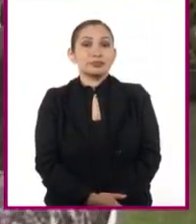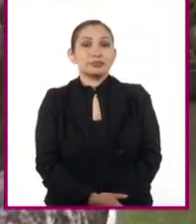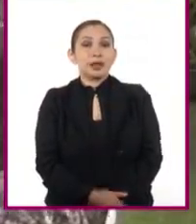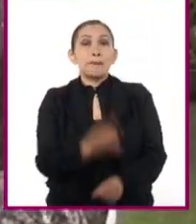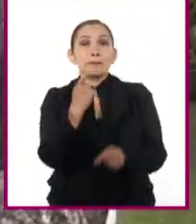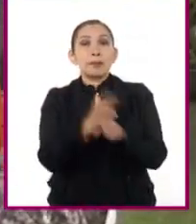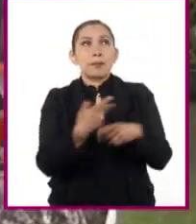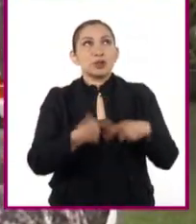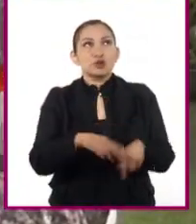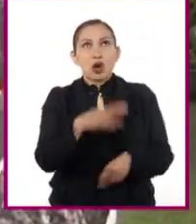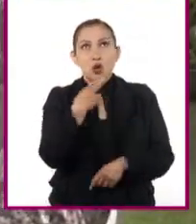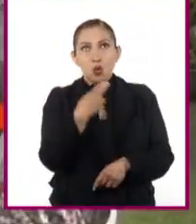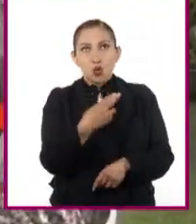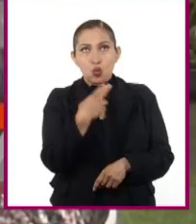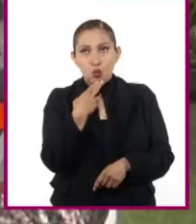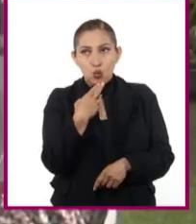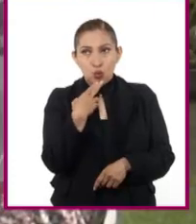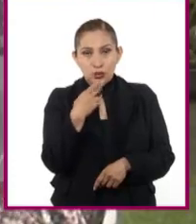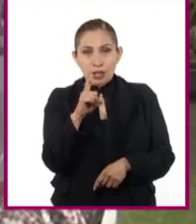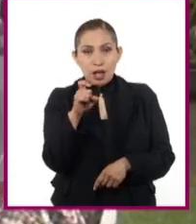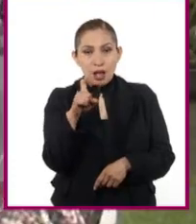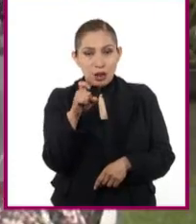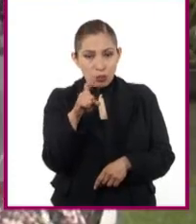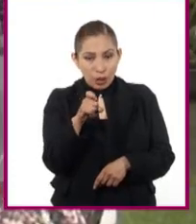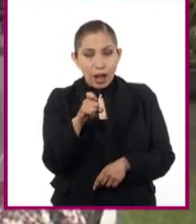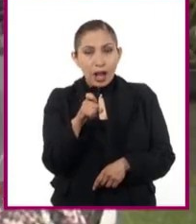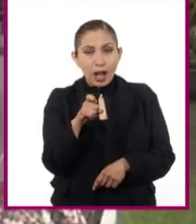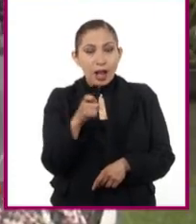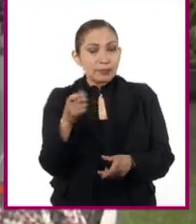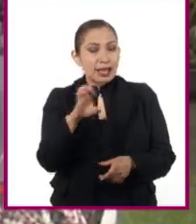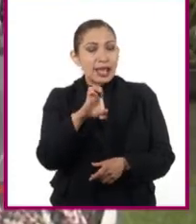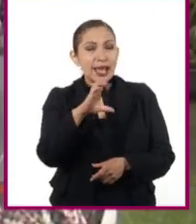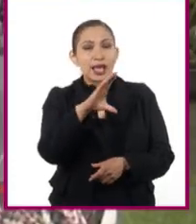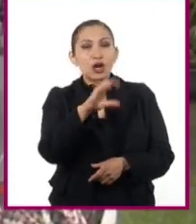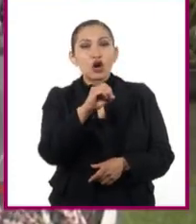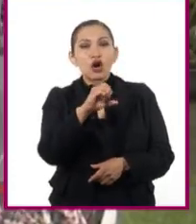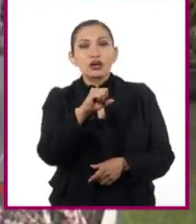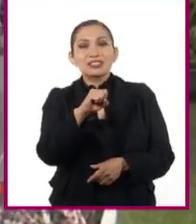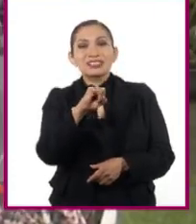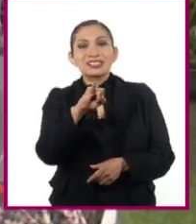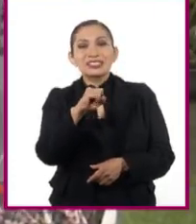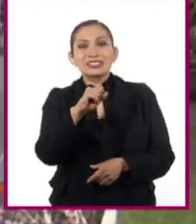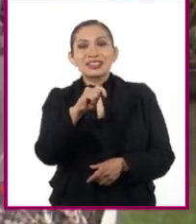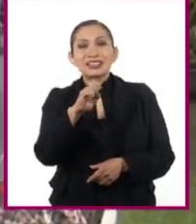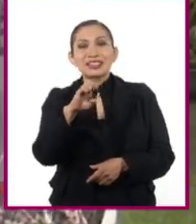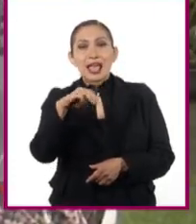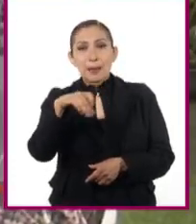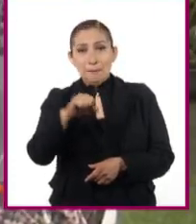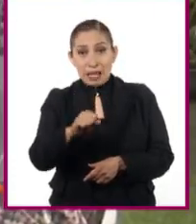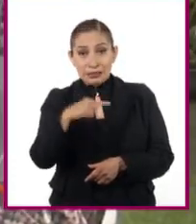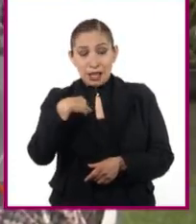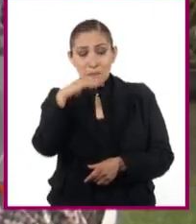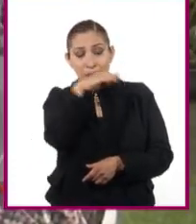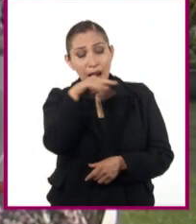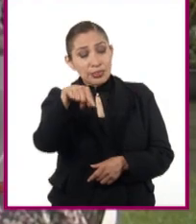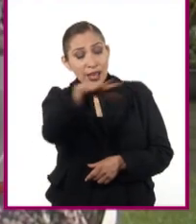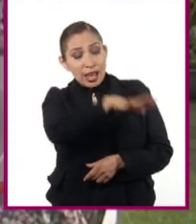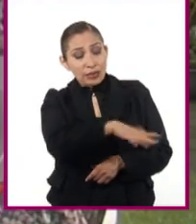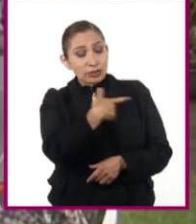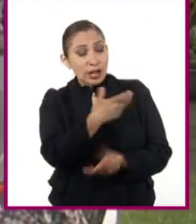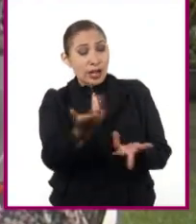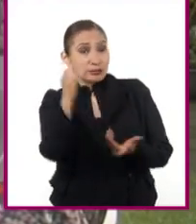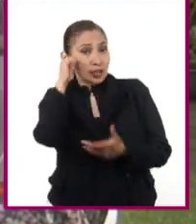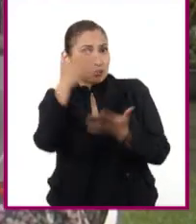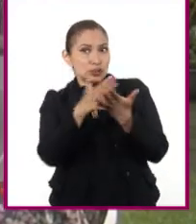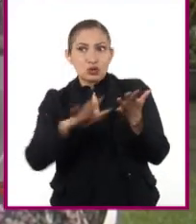El primer usuario del agua son los ecosistemas, que de forma gratuita nos regalan una bola